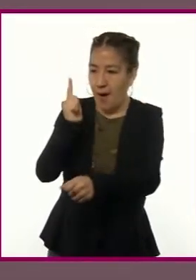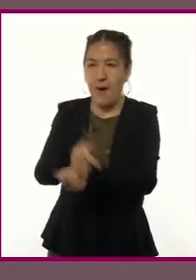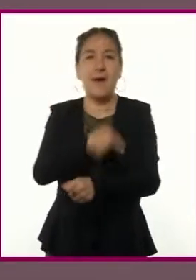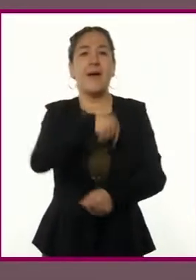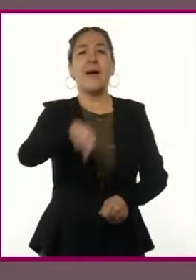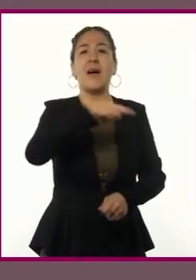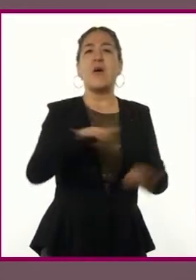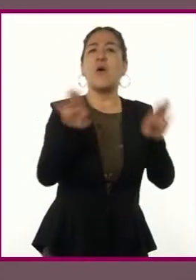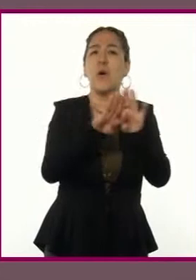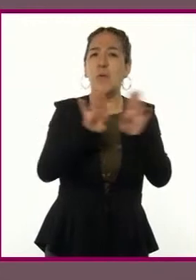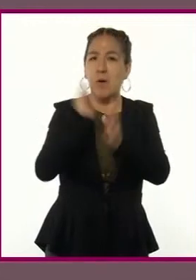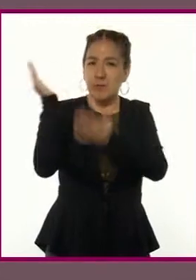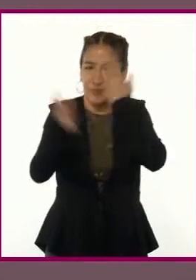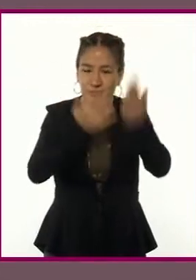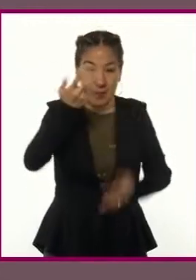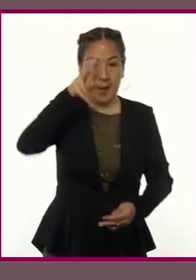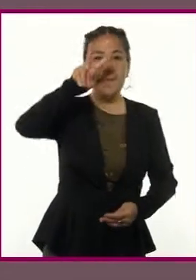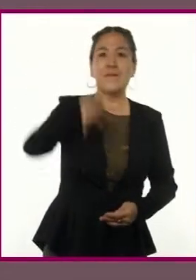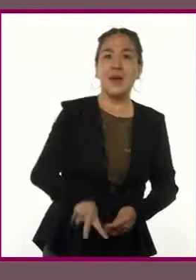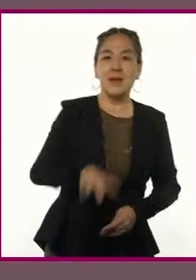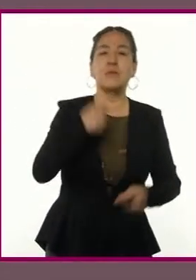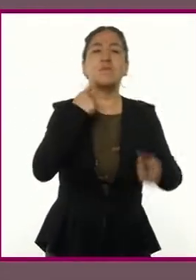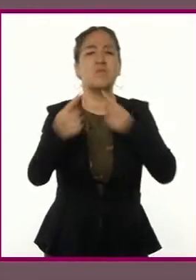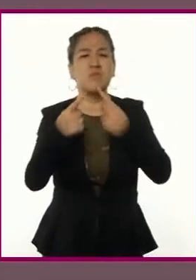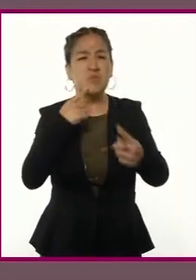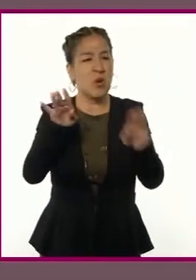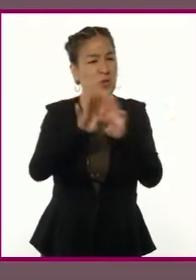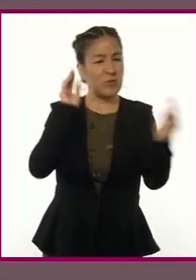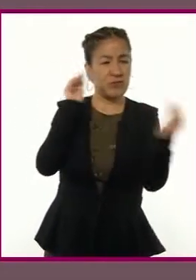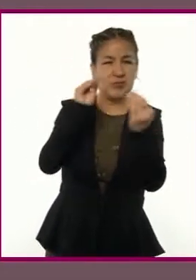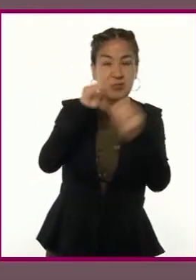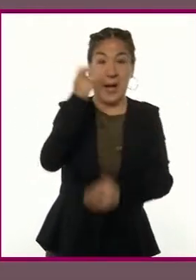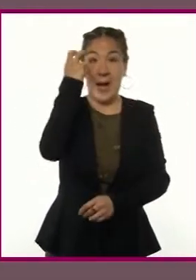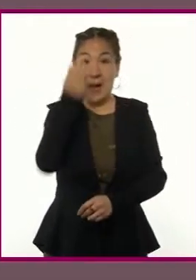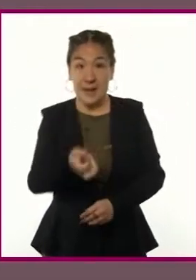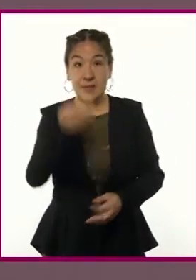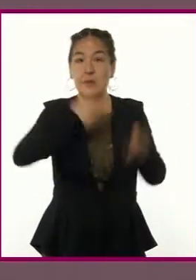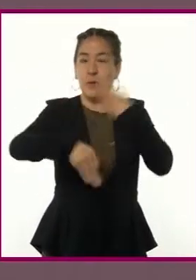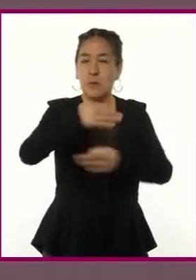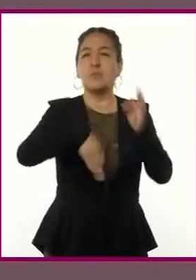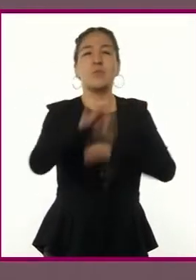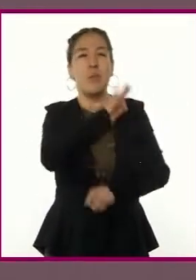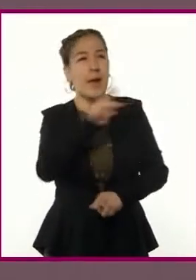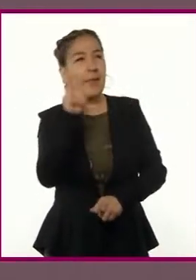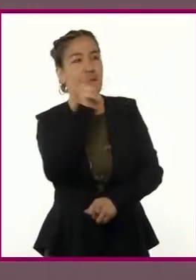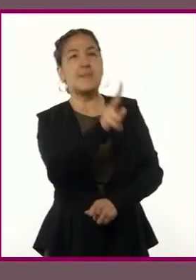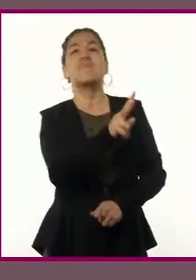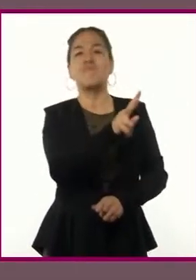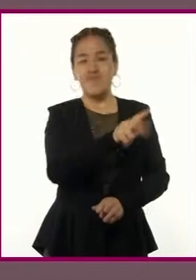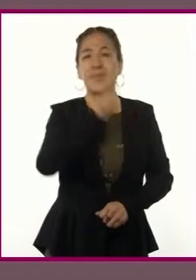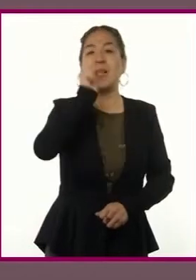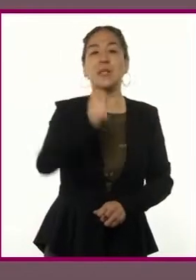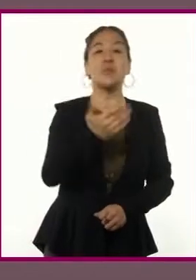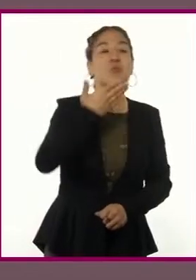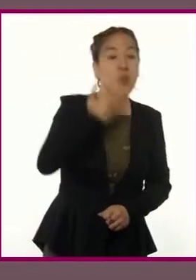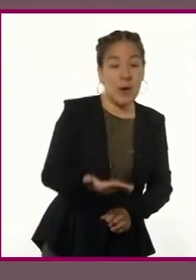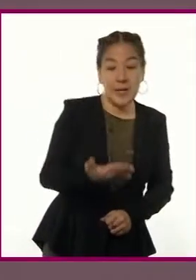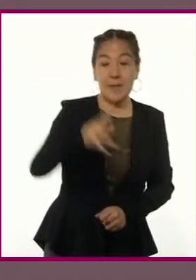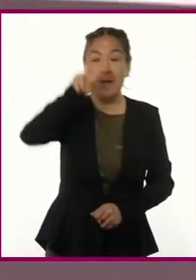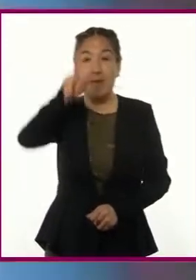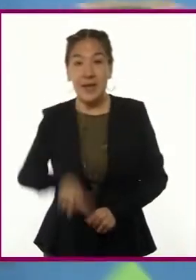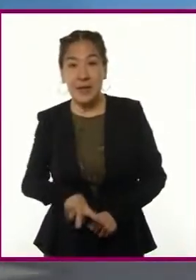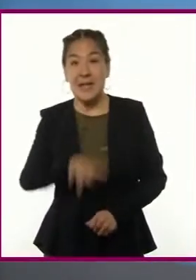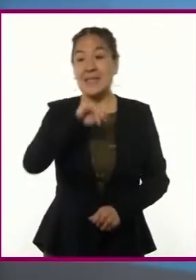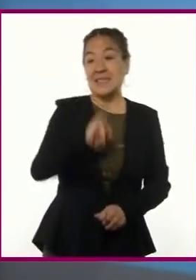del estudio, la discusión y la crítica, y que todos podían apreciar lo verdadero, lo bueno y lo